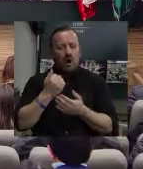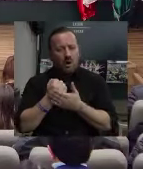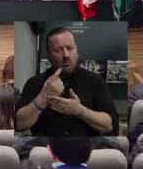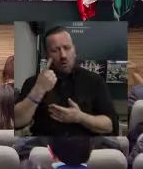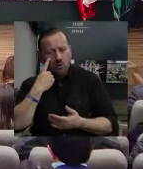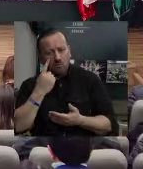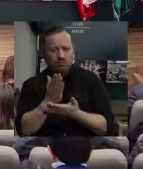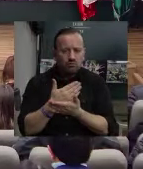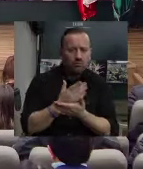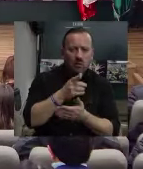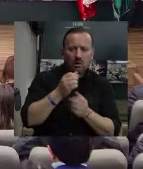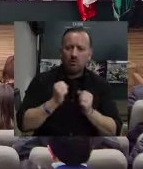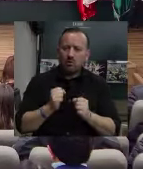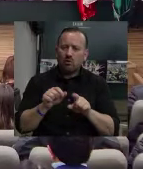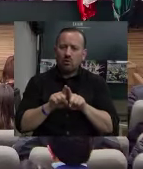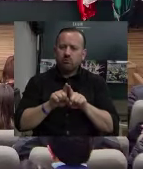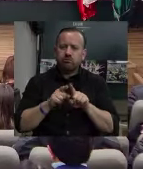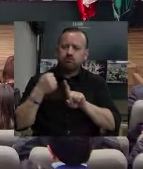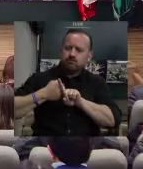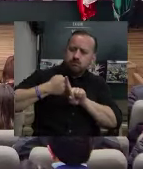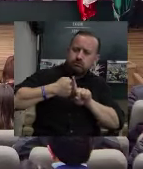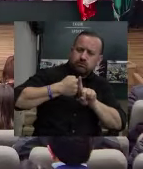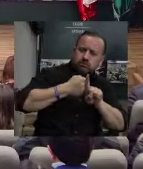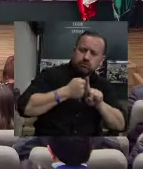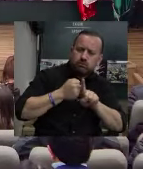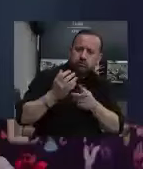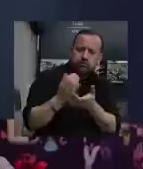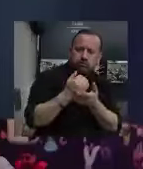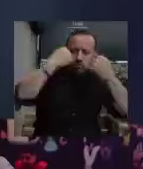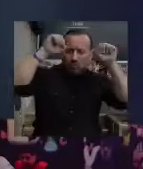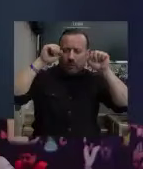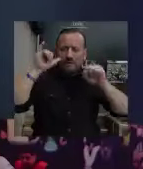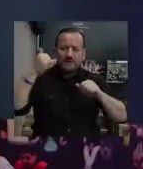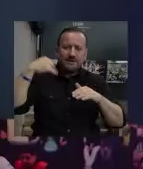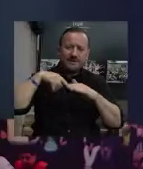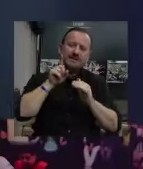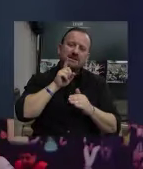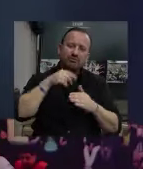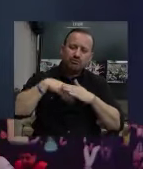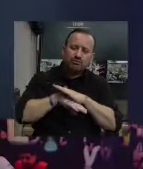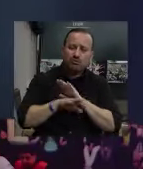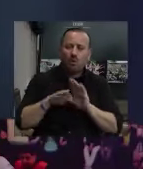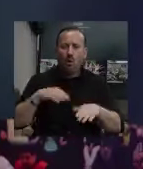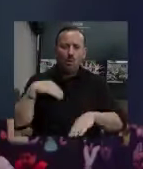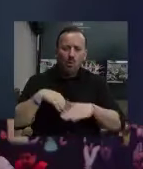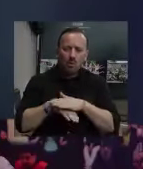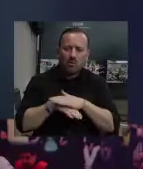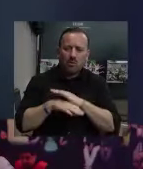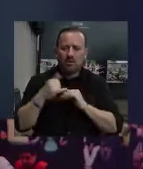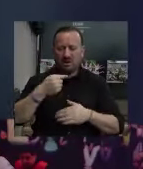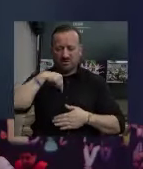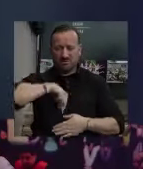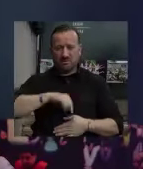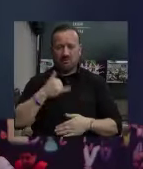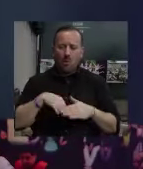y de la estrategia podrá alcanzar metas que en su interior siempre ha acumulado y que